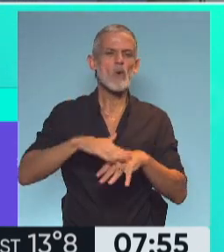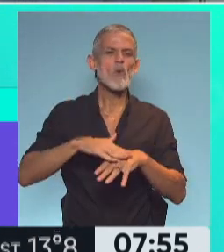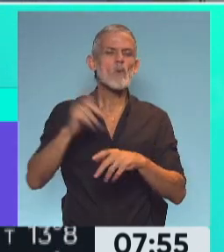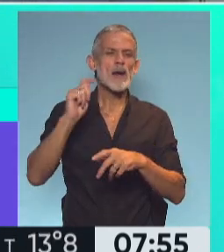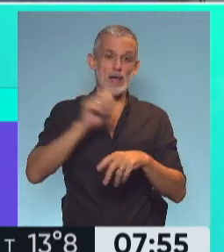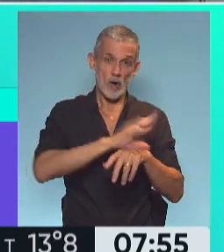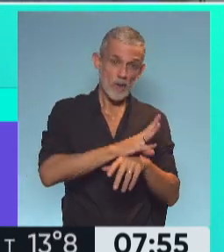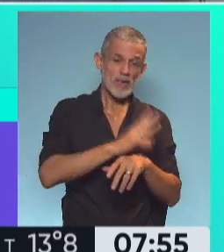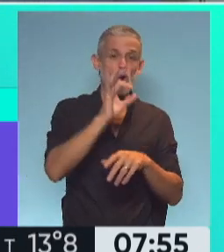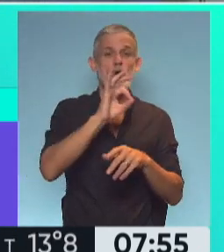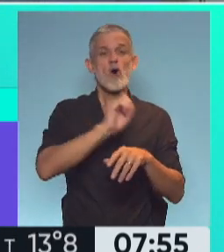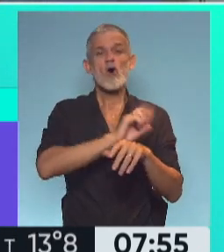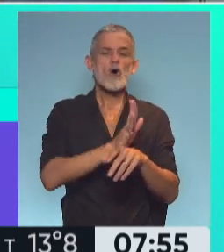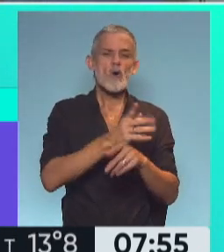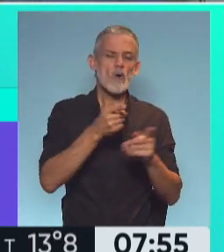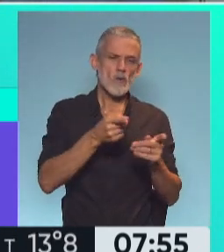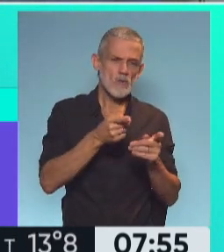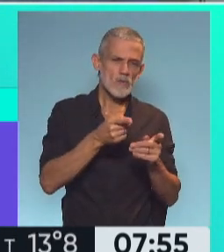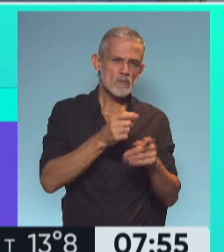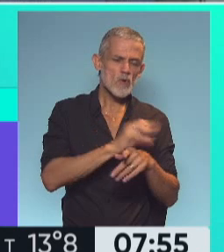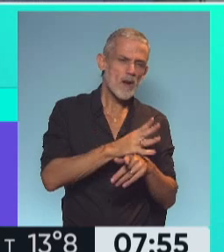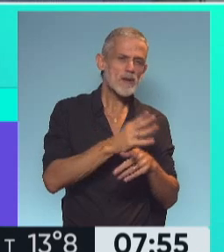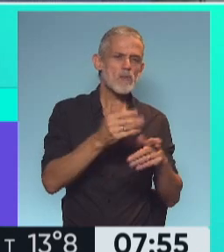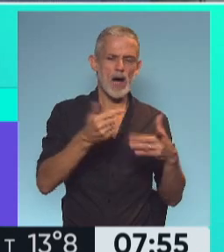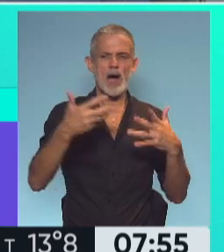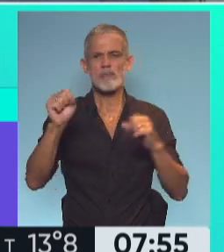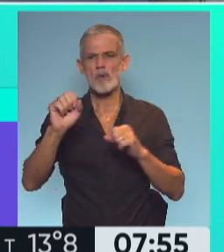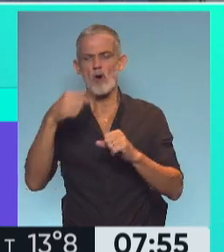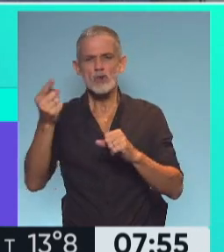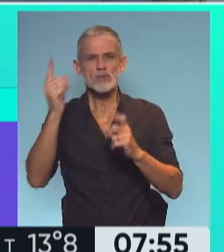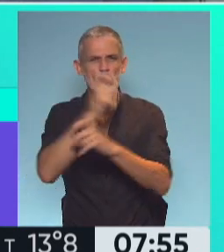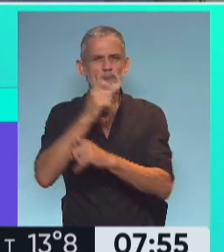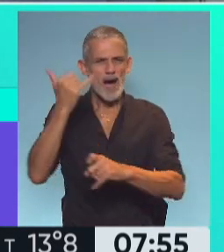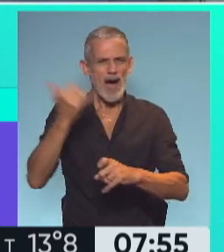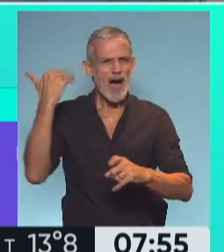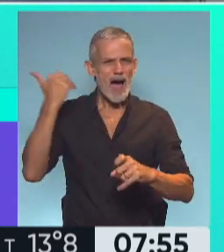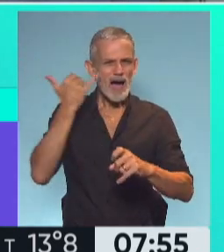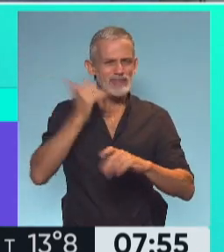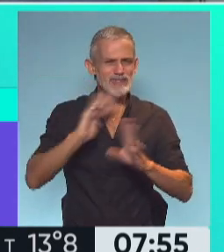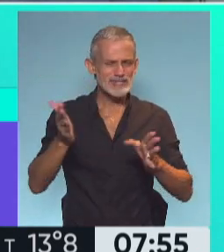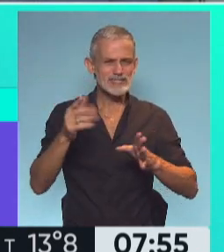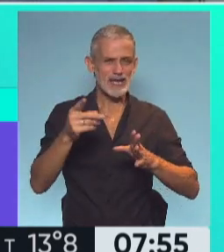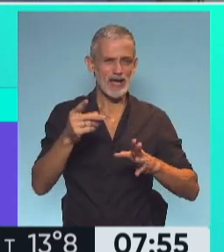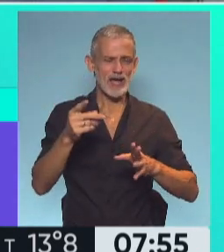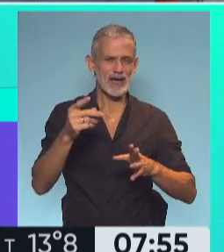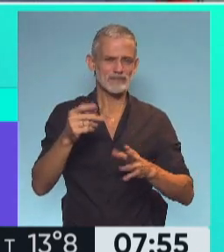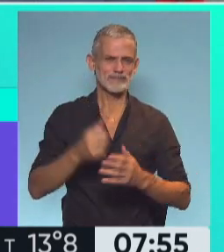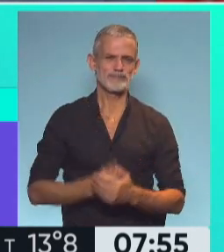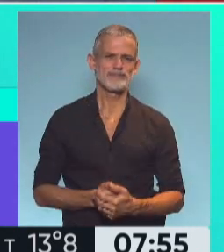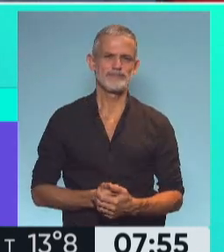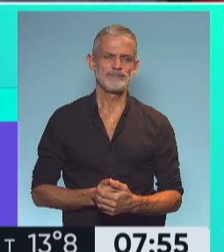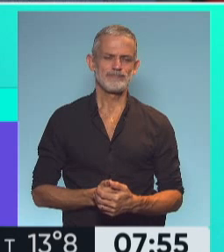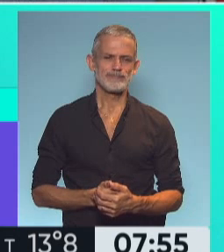tiene el COVID o el COVID nos permite descubrir patologías neurológicas que quizás en otras circunstancias estaban escondidas?